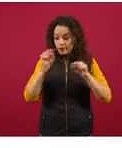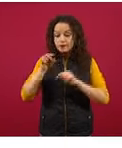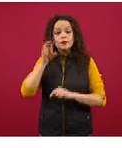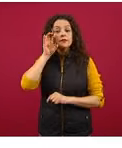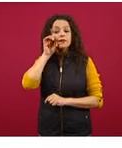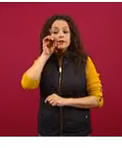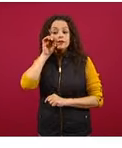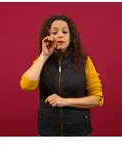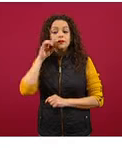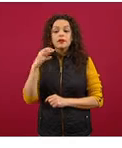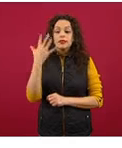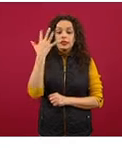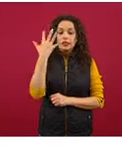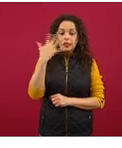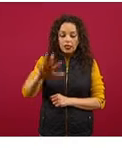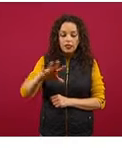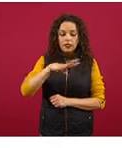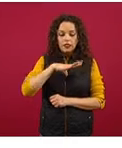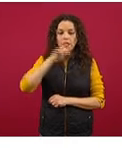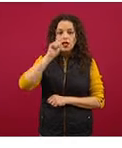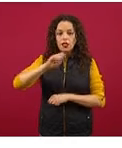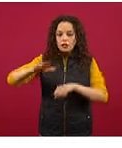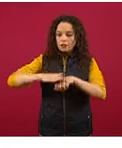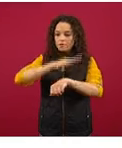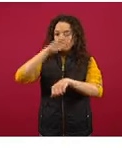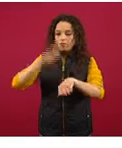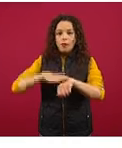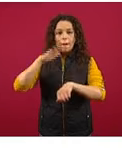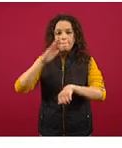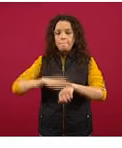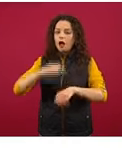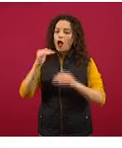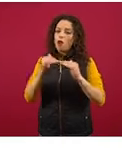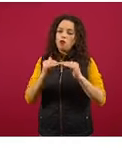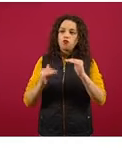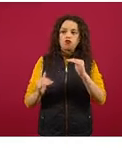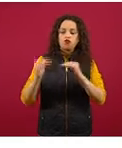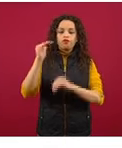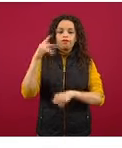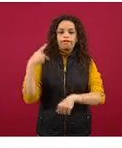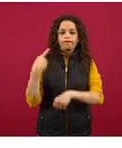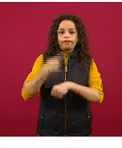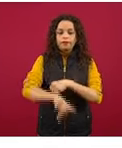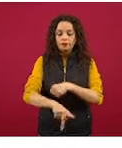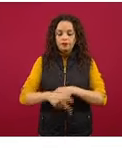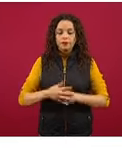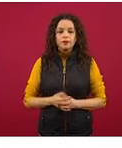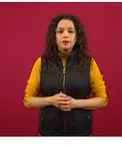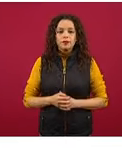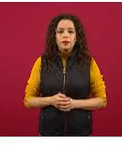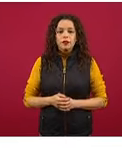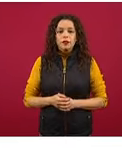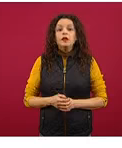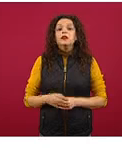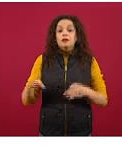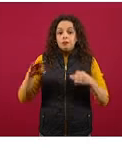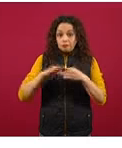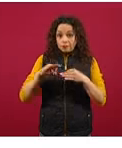tienen las calificaciones o las estimaciones más altas de riesgo epidémico, que se acercan más al nivel